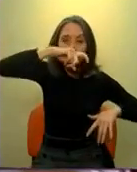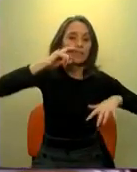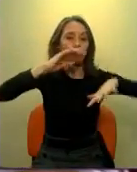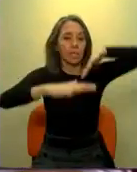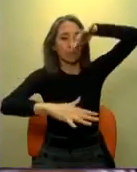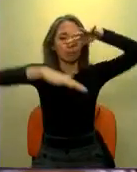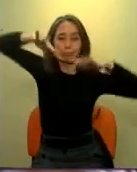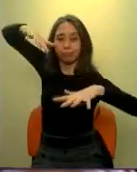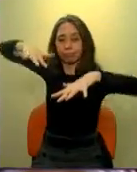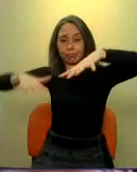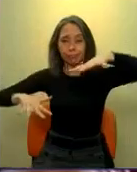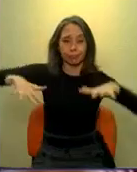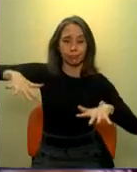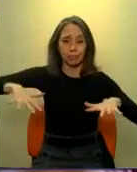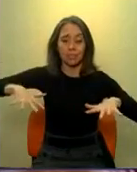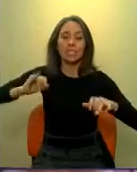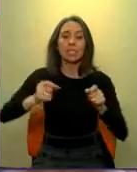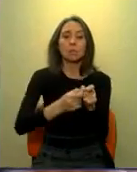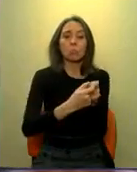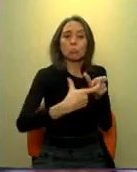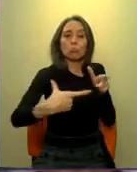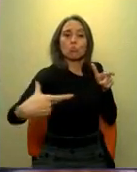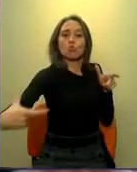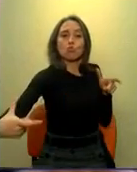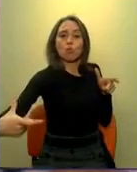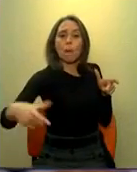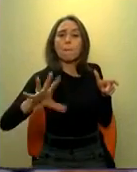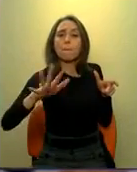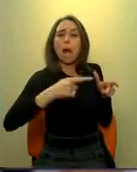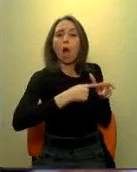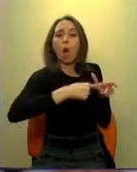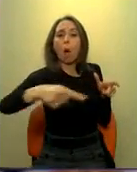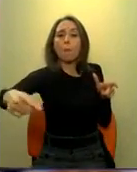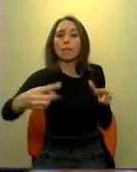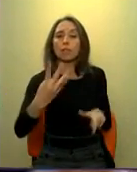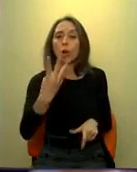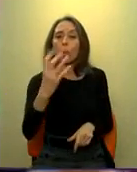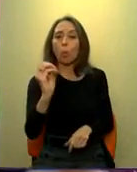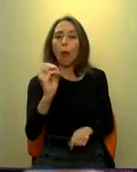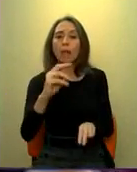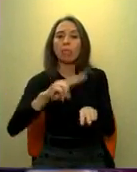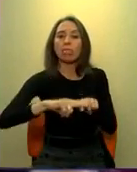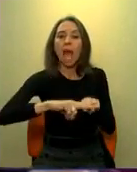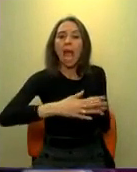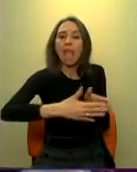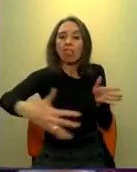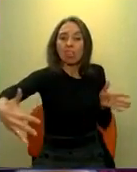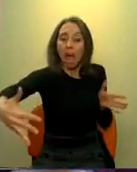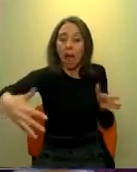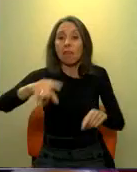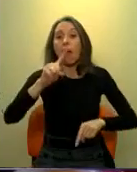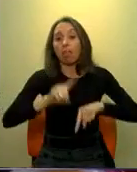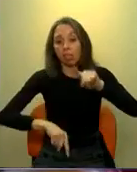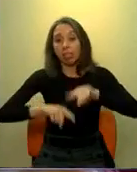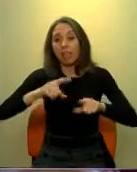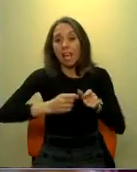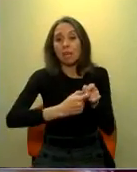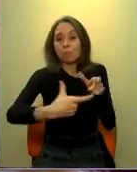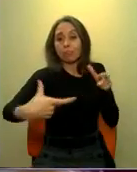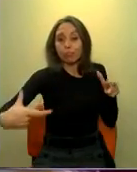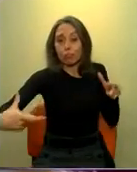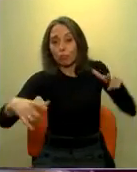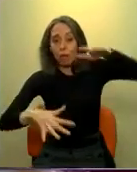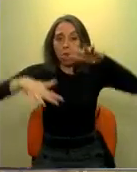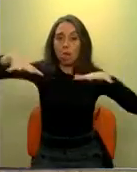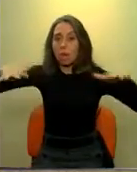geográficamente complejo, pero además por lo amplio que es. Aproximadamente 40 hectáreas. Obviamente un terreno así siempre hace un poco más difícil